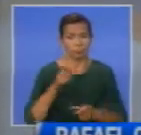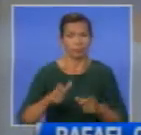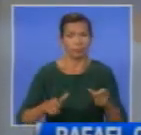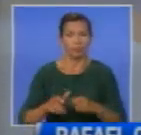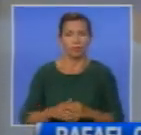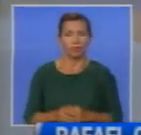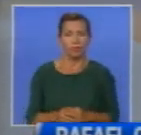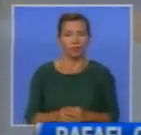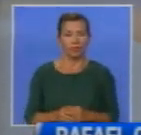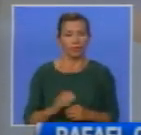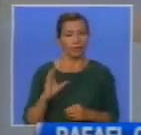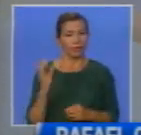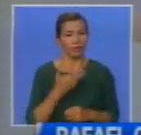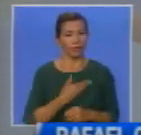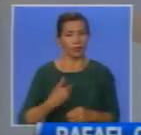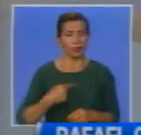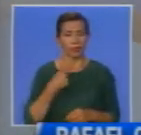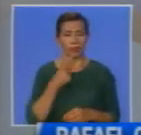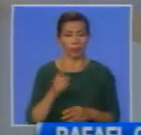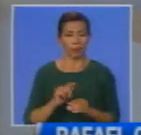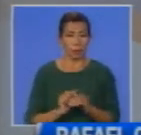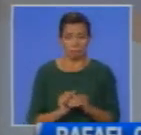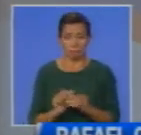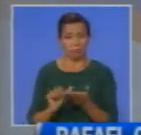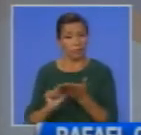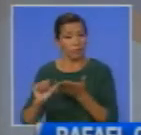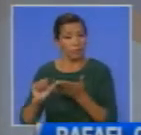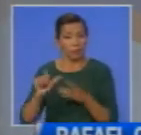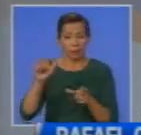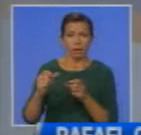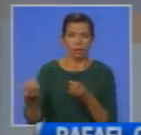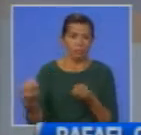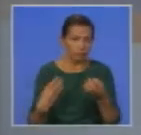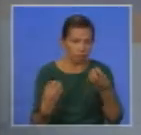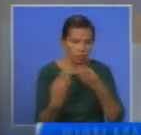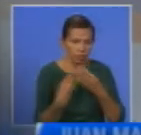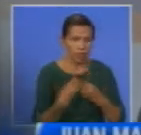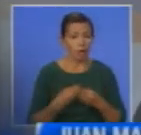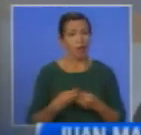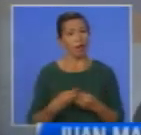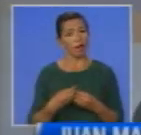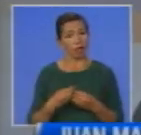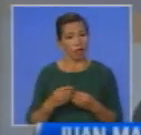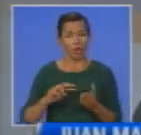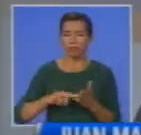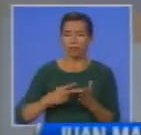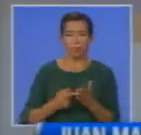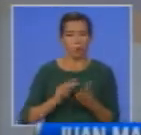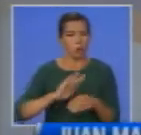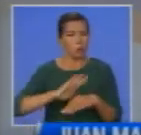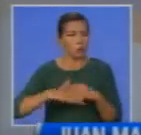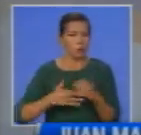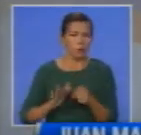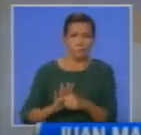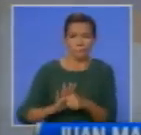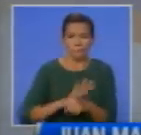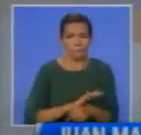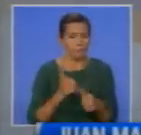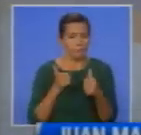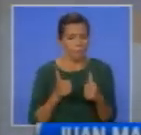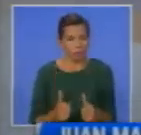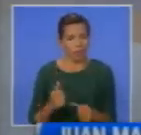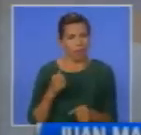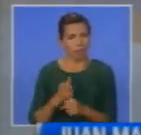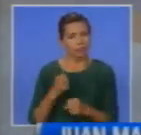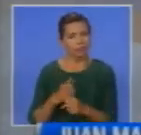los informes que he recibido de todos los ministros, en prácticamente todos los frentes, hemos avanzado y hemos